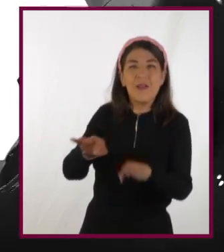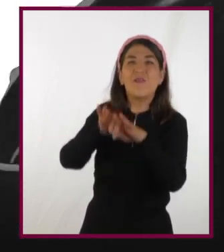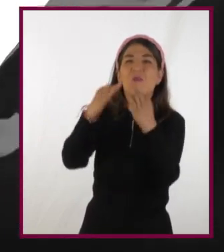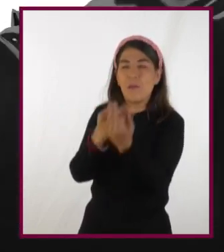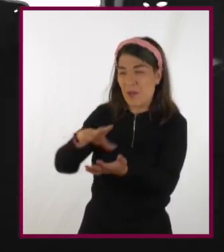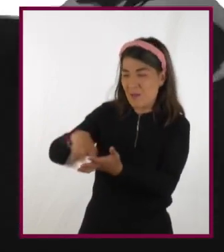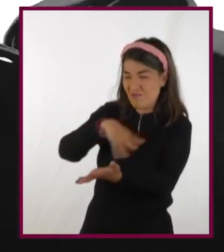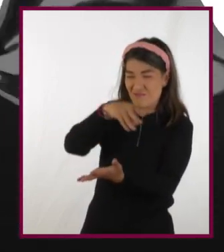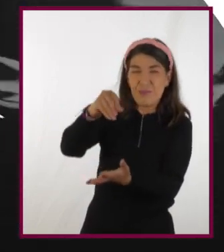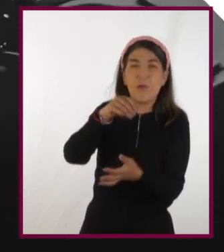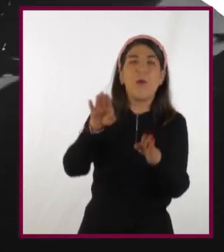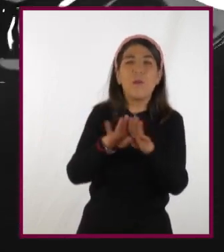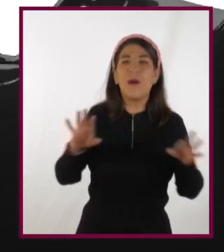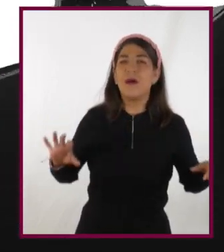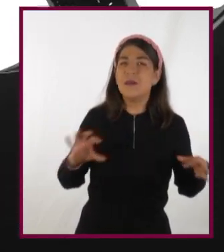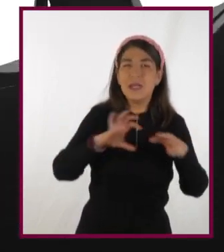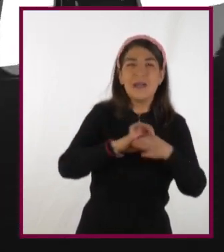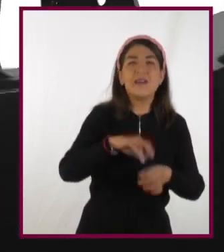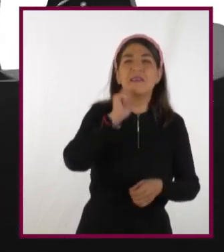y las deformaciones no son